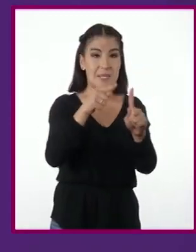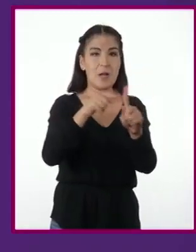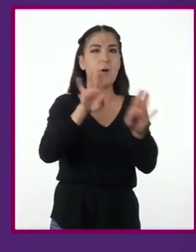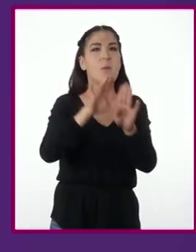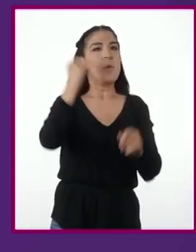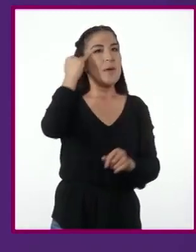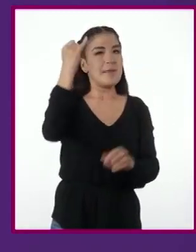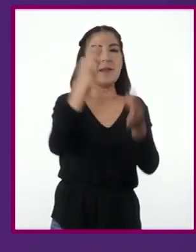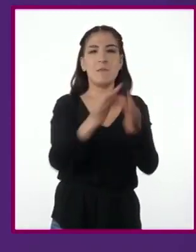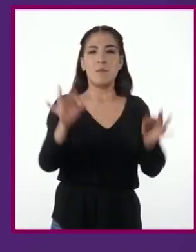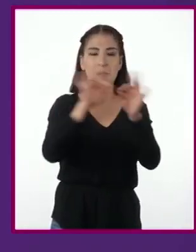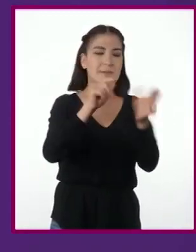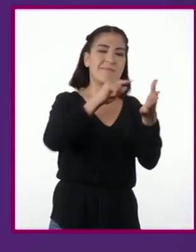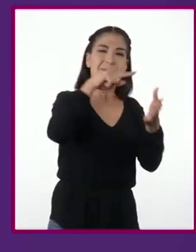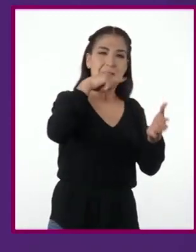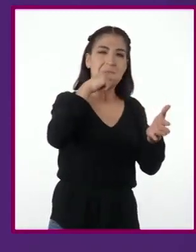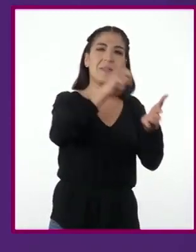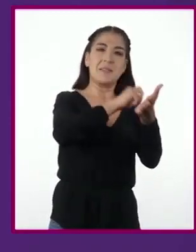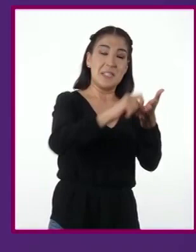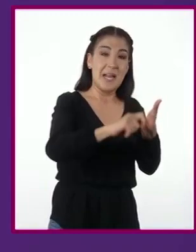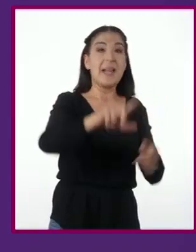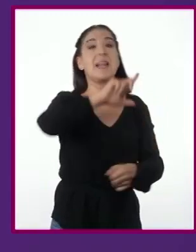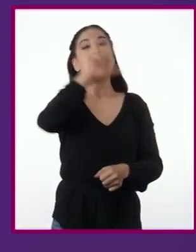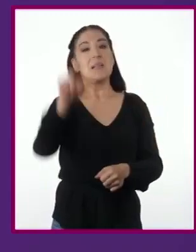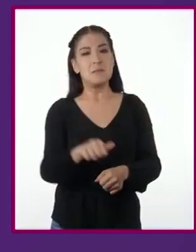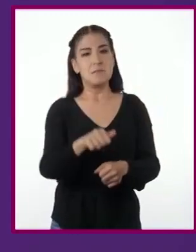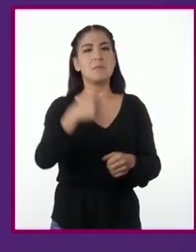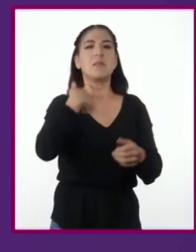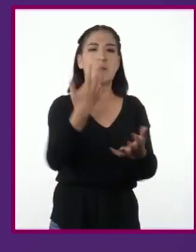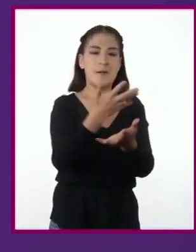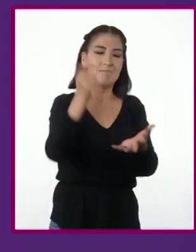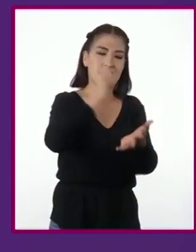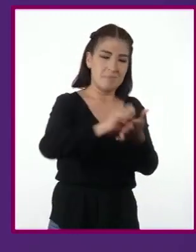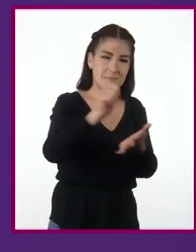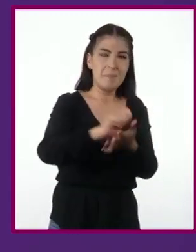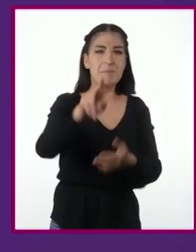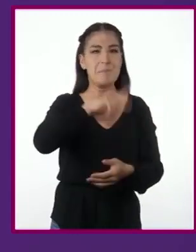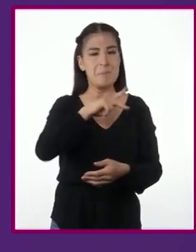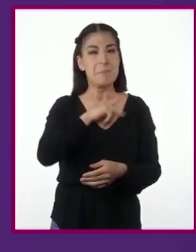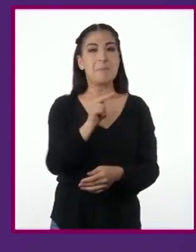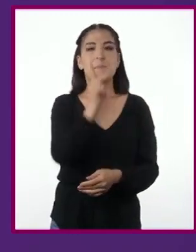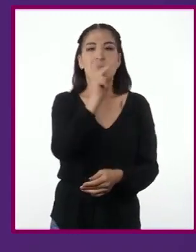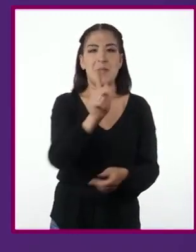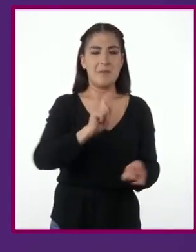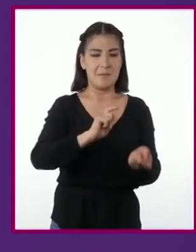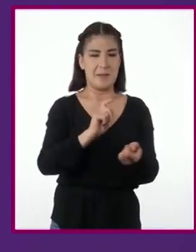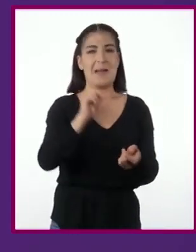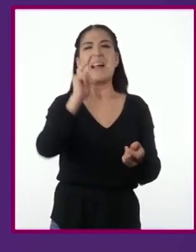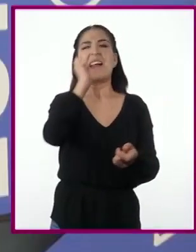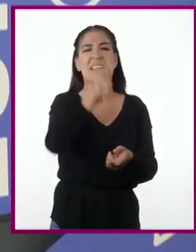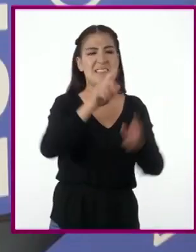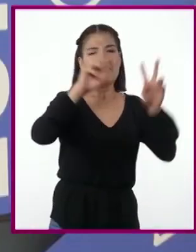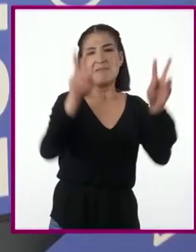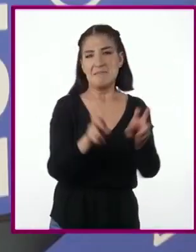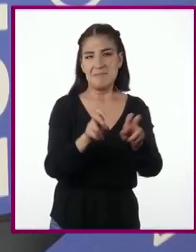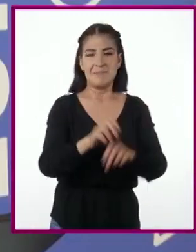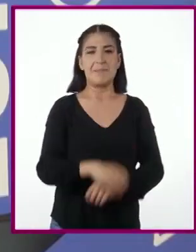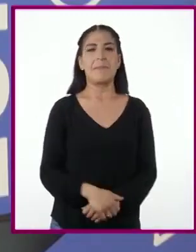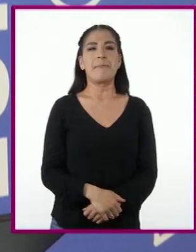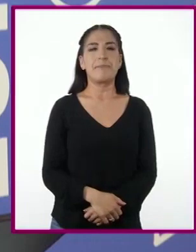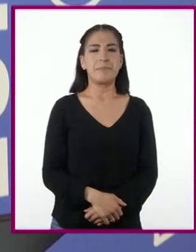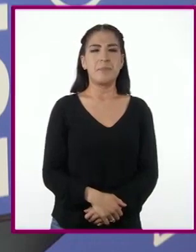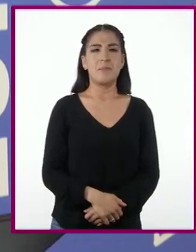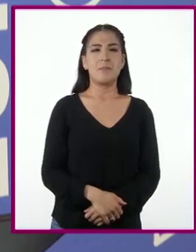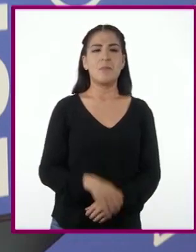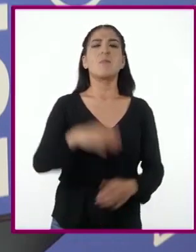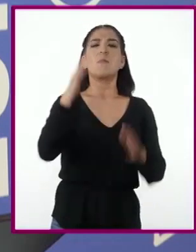y subrayarlas. Y después escribir con mis propias palabras de lo que trató el texto. Analicemos